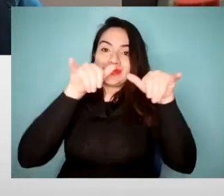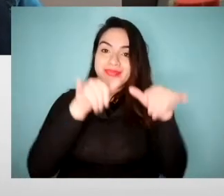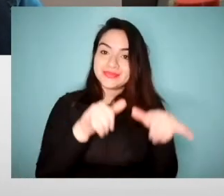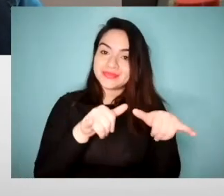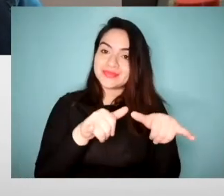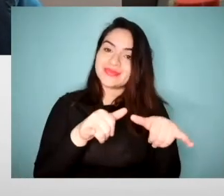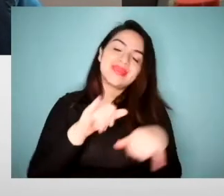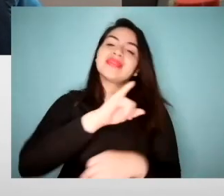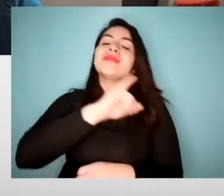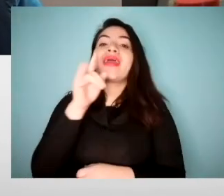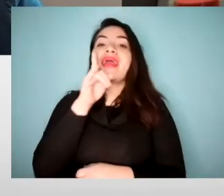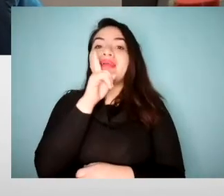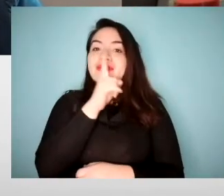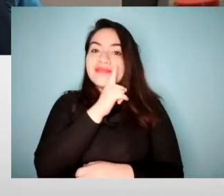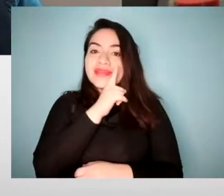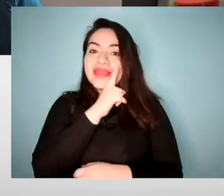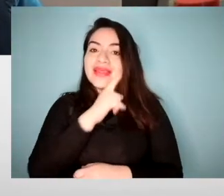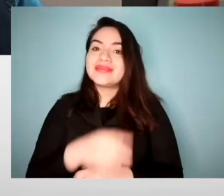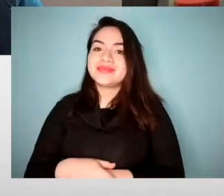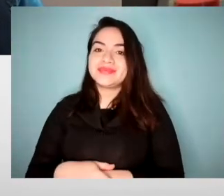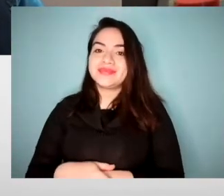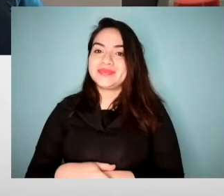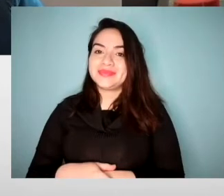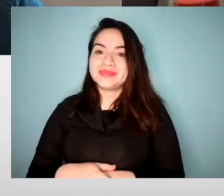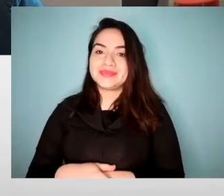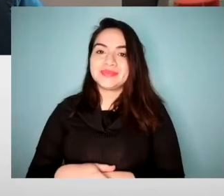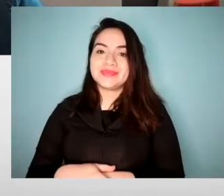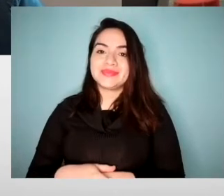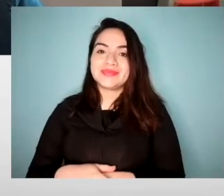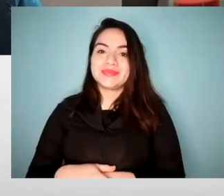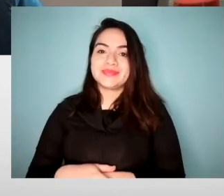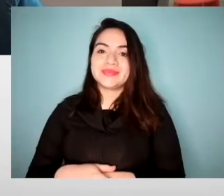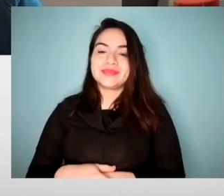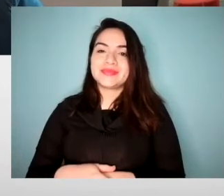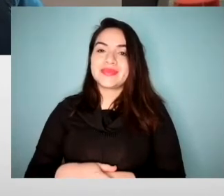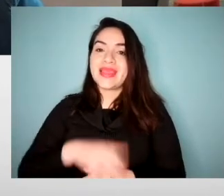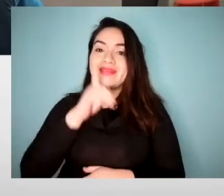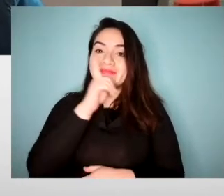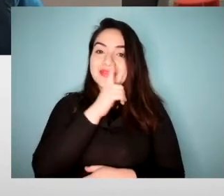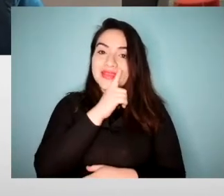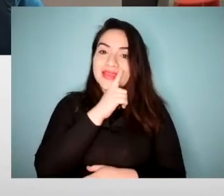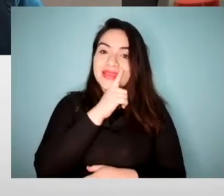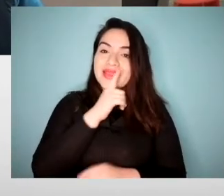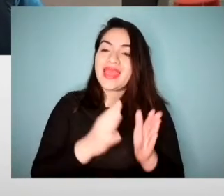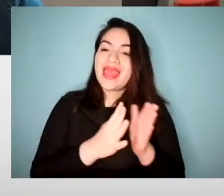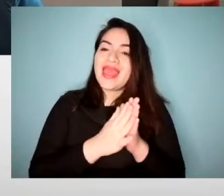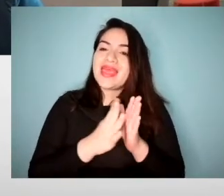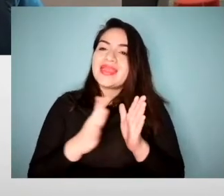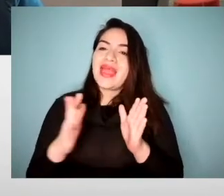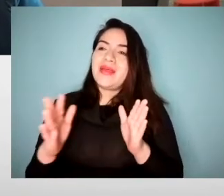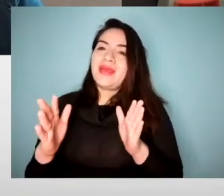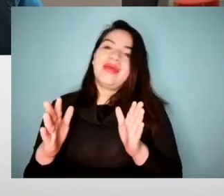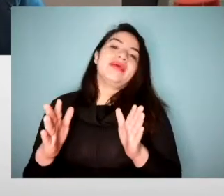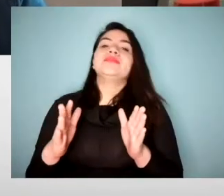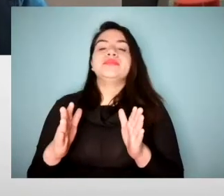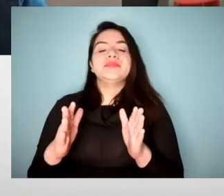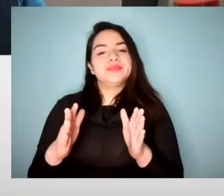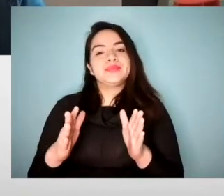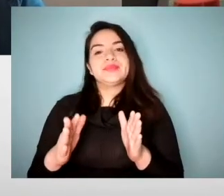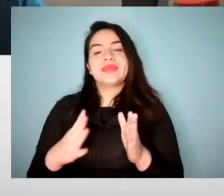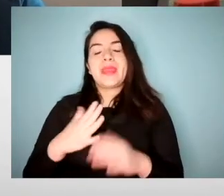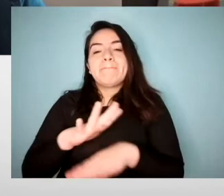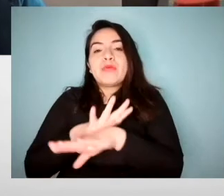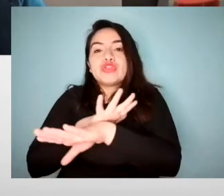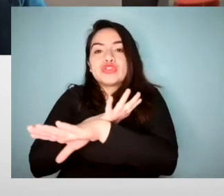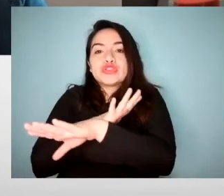etapa fue súper, bueno, fue una etapa llena de emoción para mí,